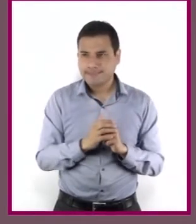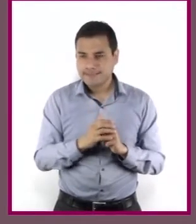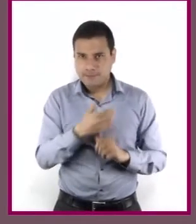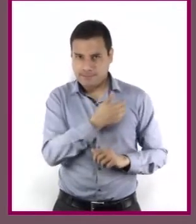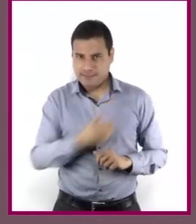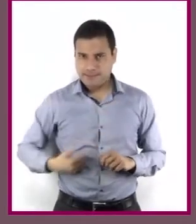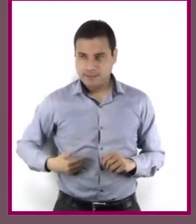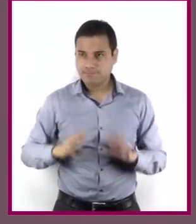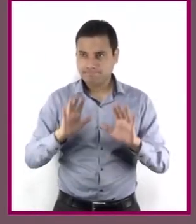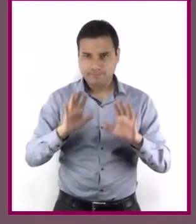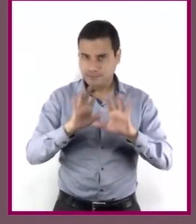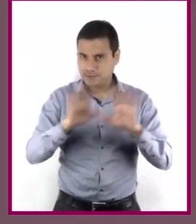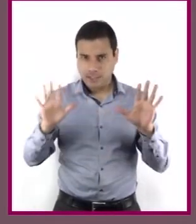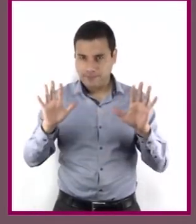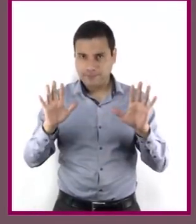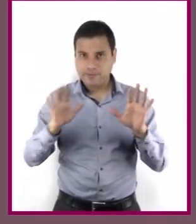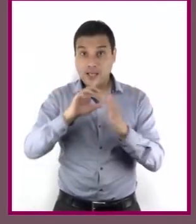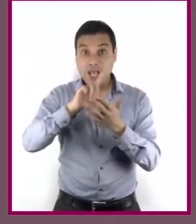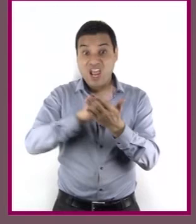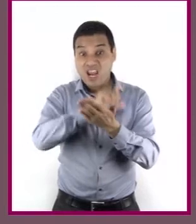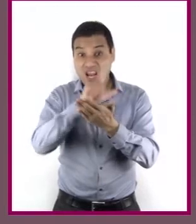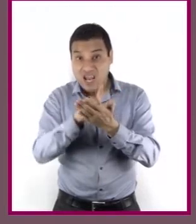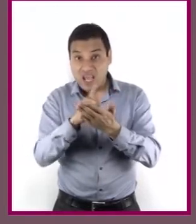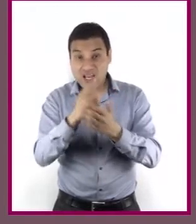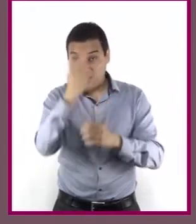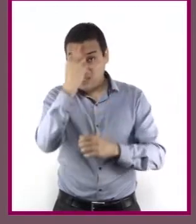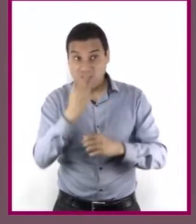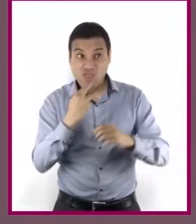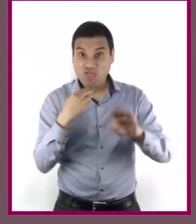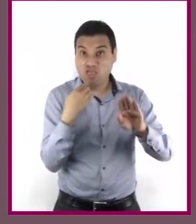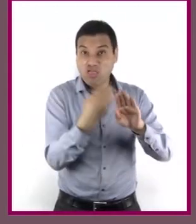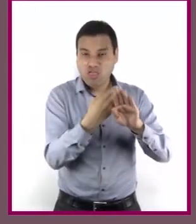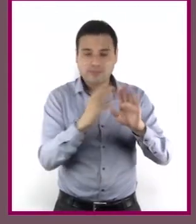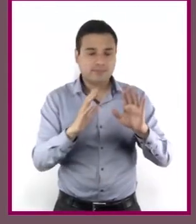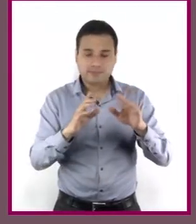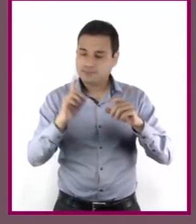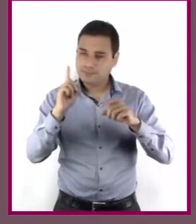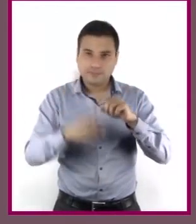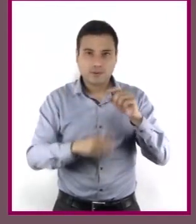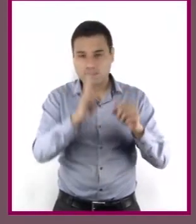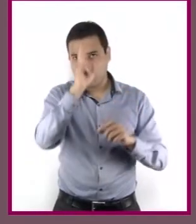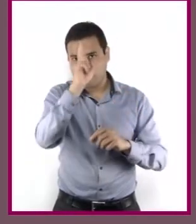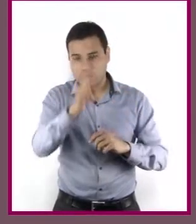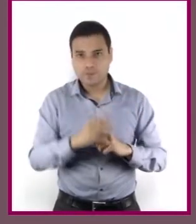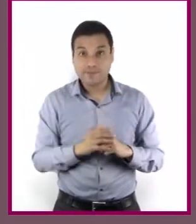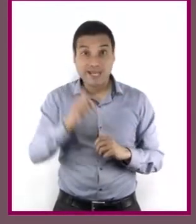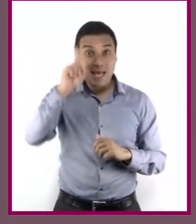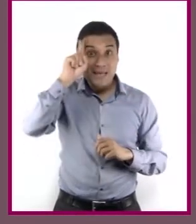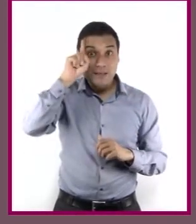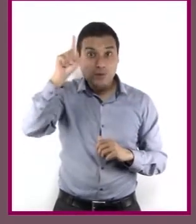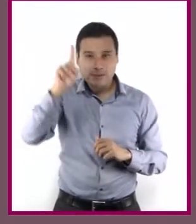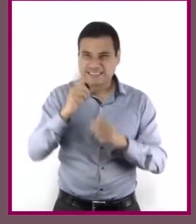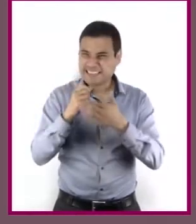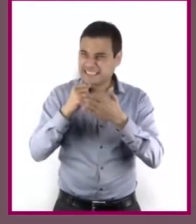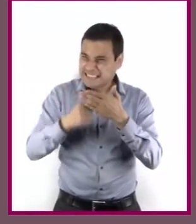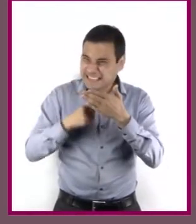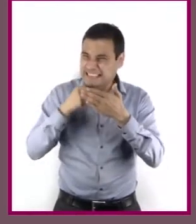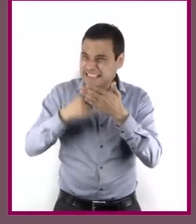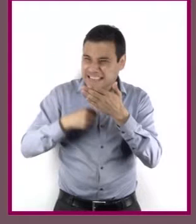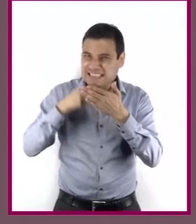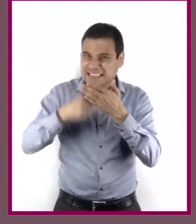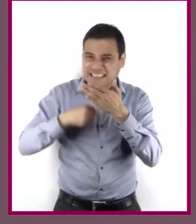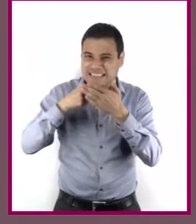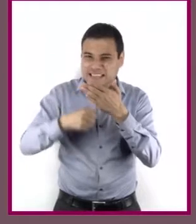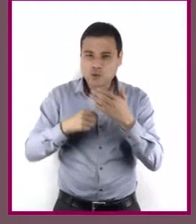Sudáfrica. La lucha incansable de Nelson Mandela por liberar a su país de la opresión y la